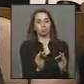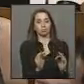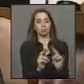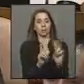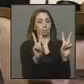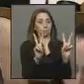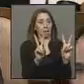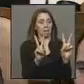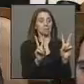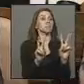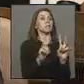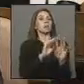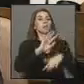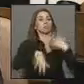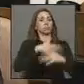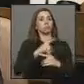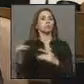pacífica.